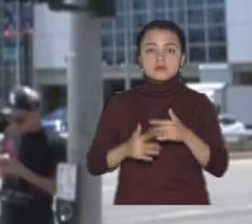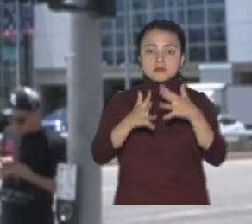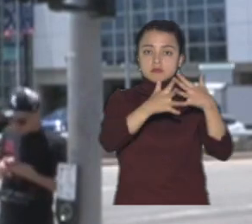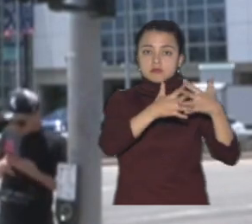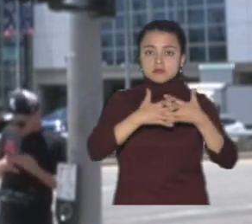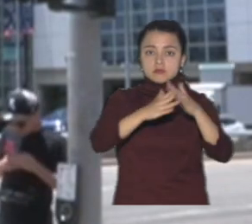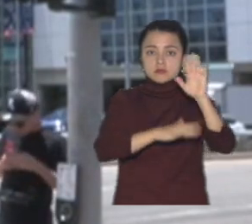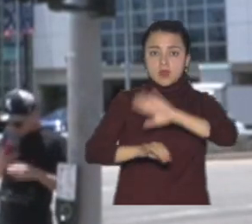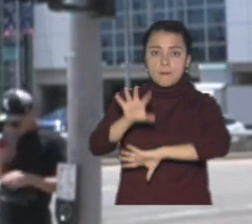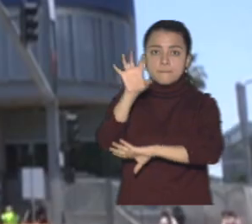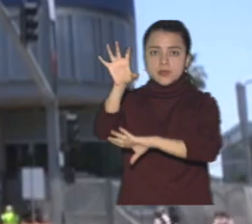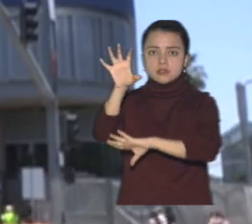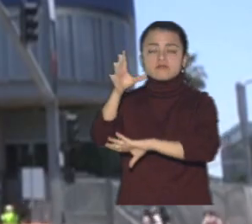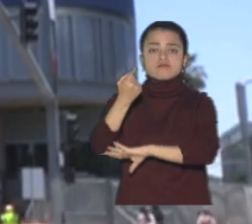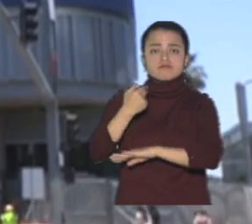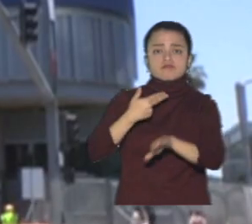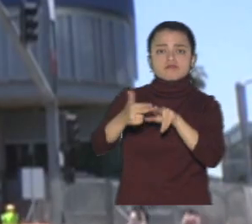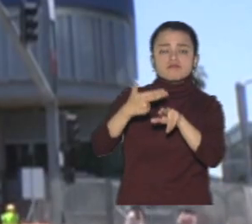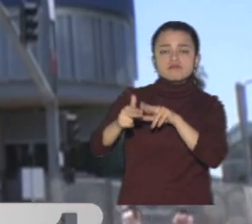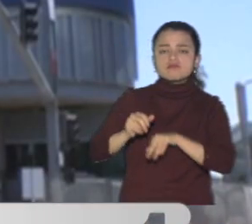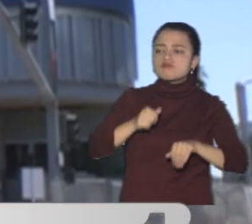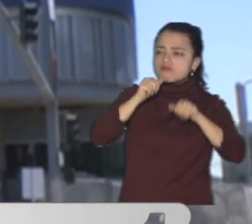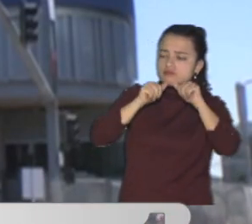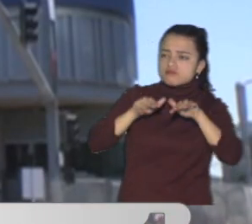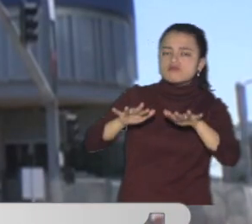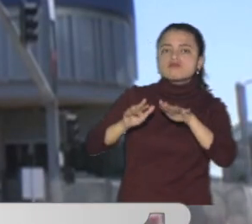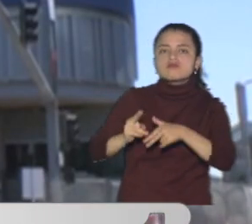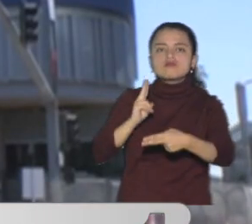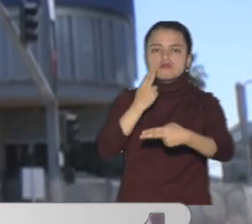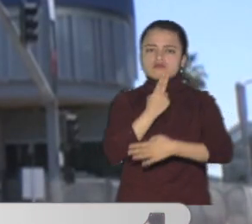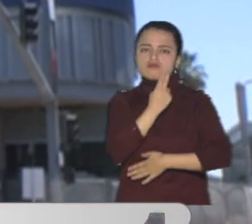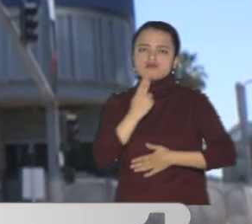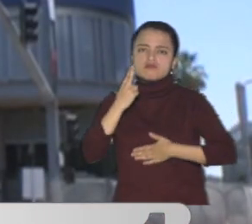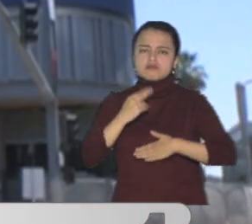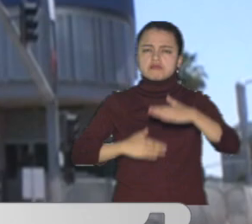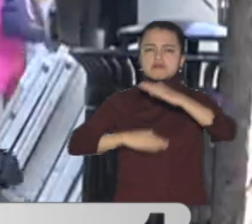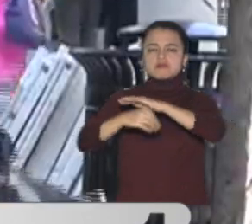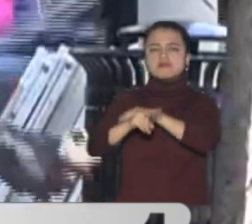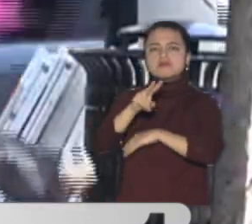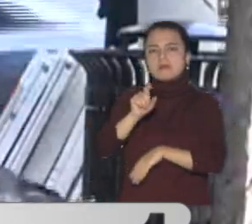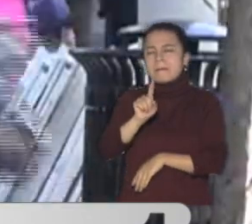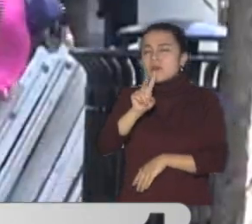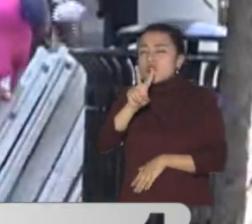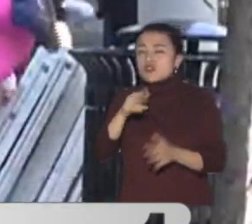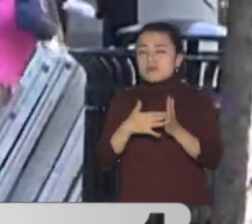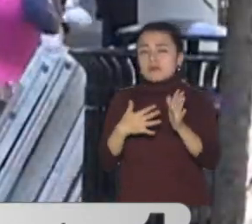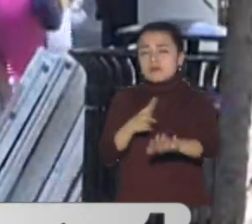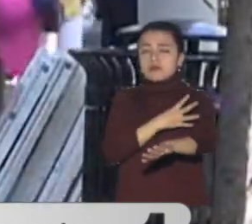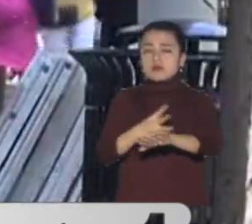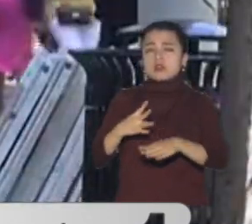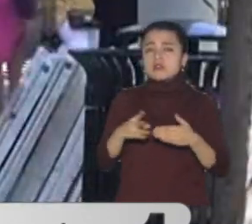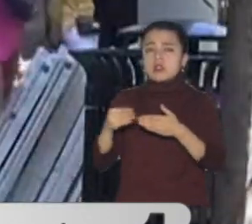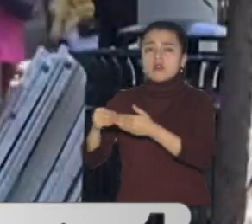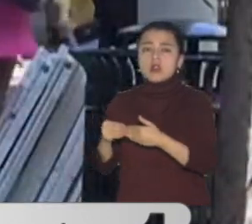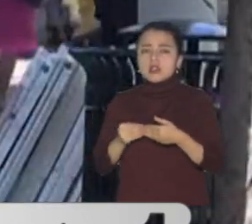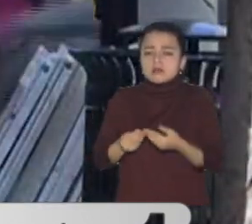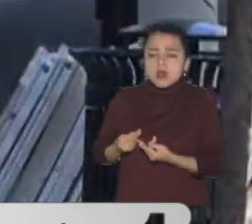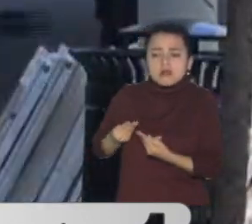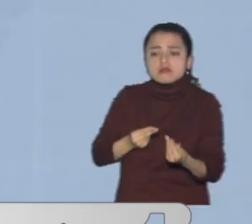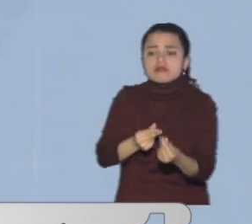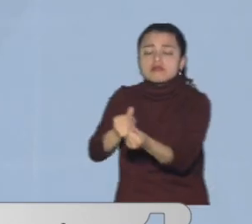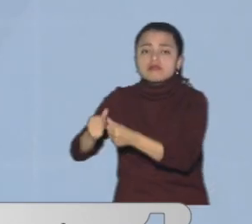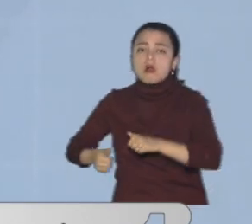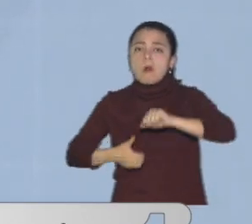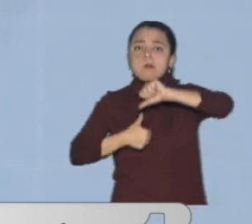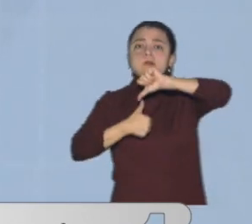Estados Unidos anunciará nuevos compromisos de inversión privada por casi 2.000 millones de dólares en Centroamérica para frenar la migración, que es uno de los